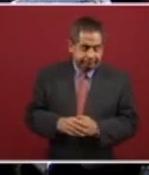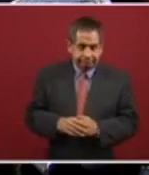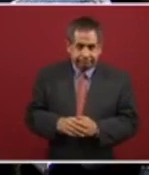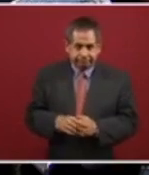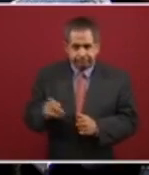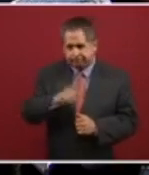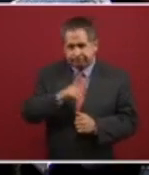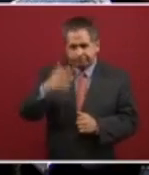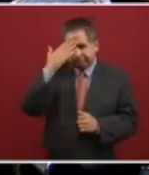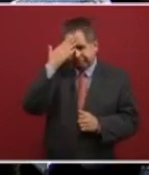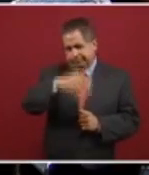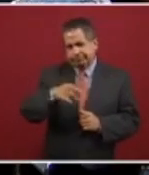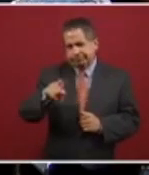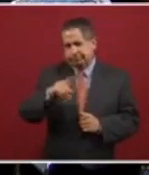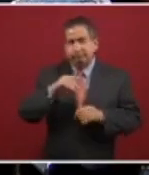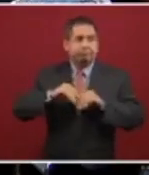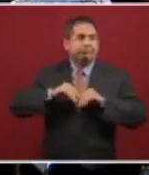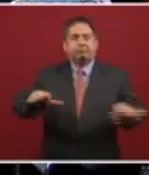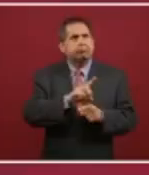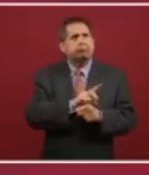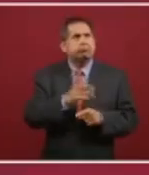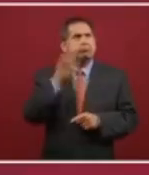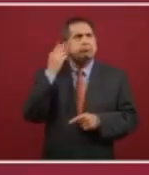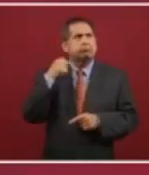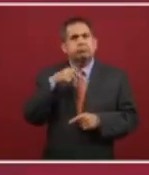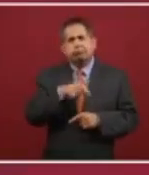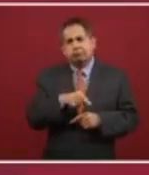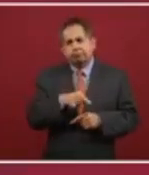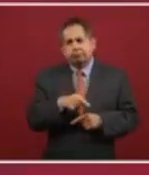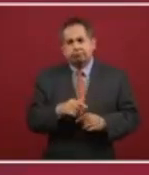se sabe porque es de dominio público, donde